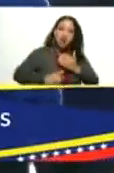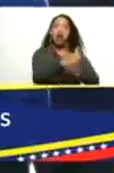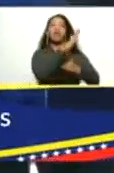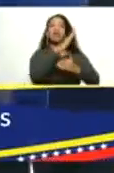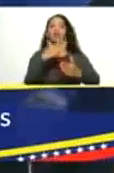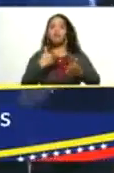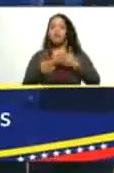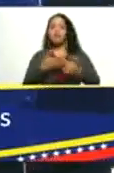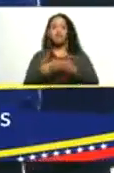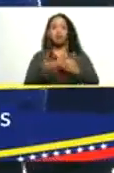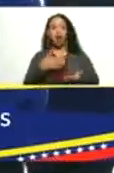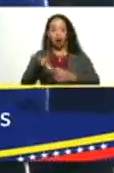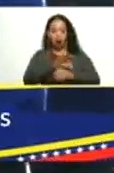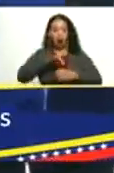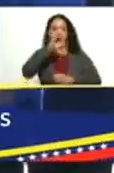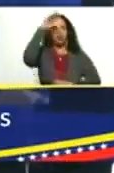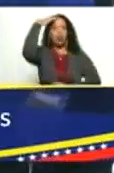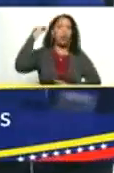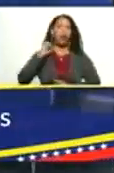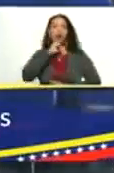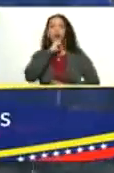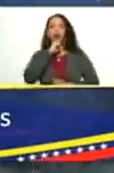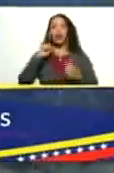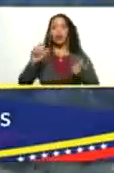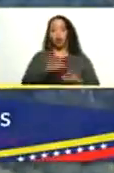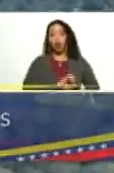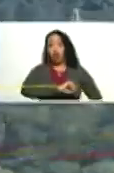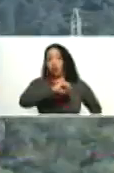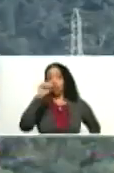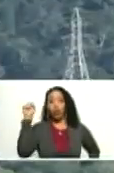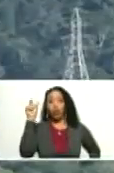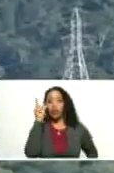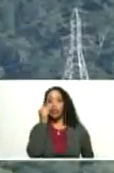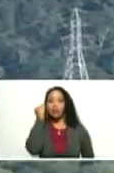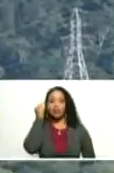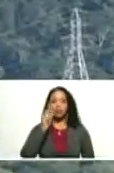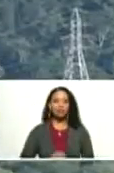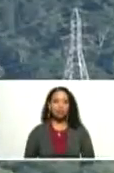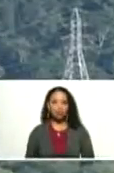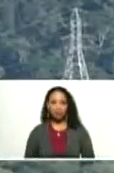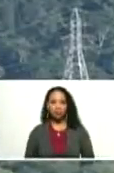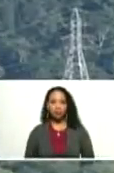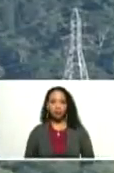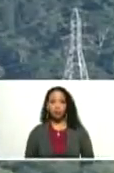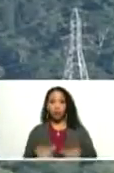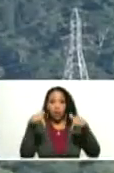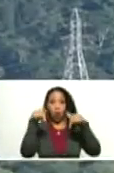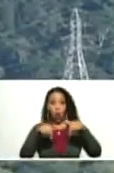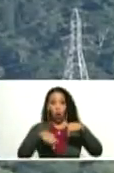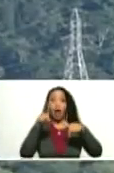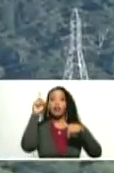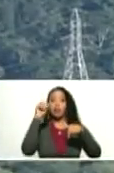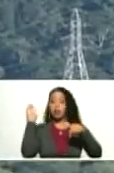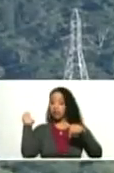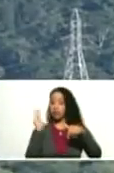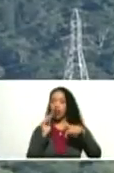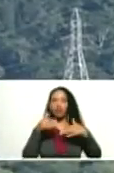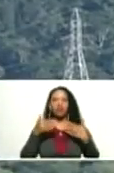el espíritu de Miranda, con el espíritu de los libertadores y las libertadoras. Hoy también venimos